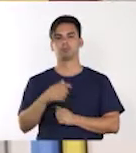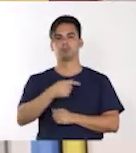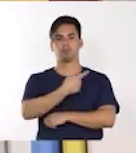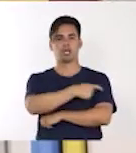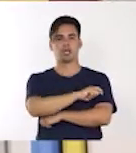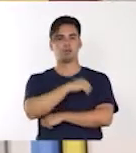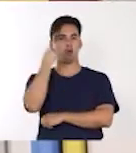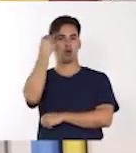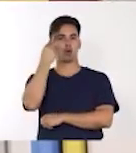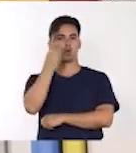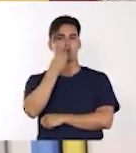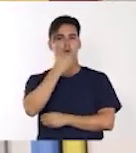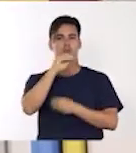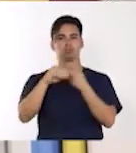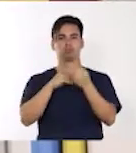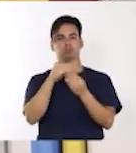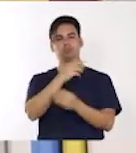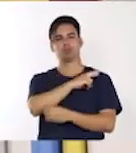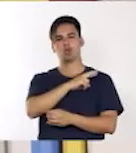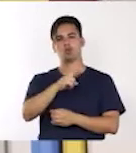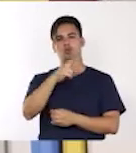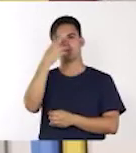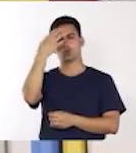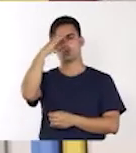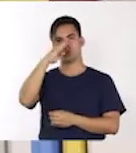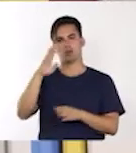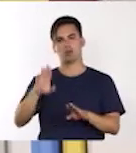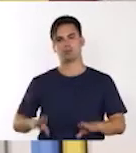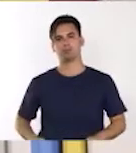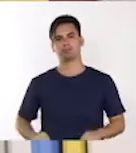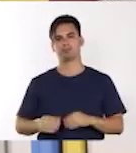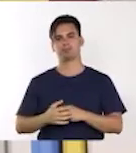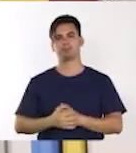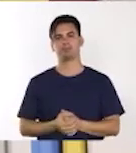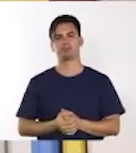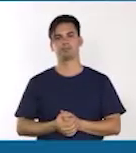nuestro desarrollo del pensamiento revolucionario.